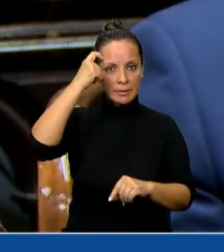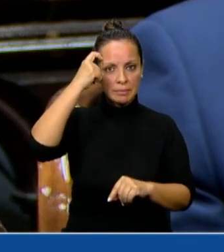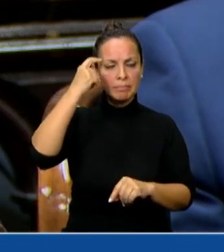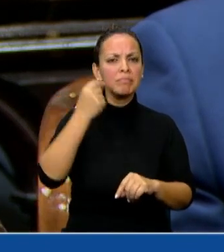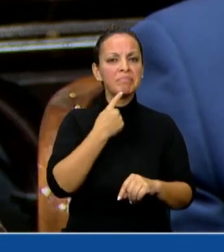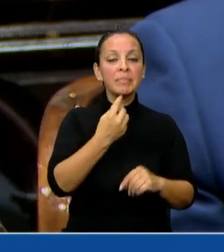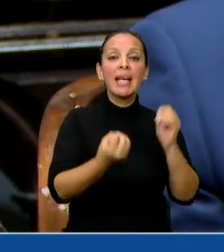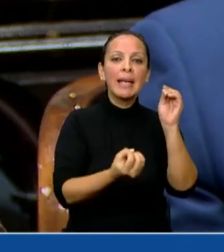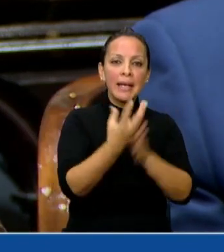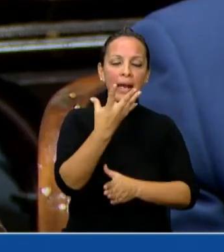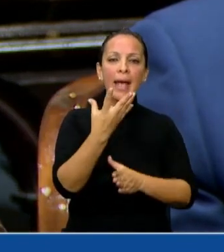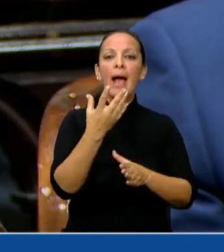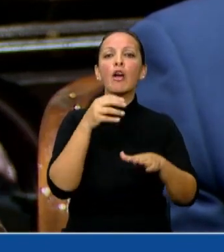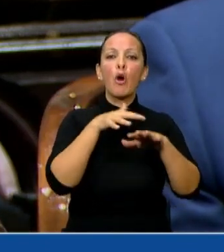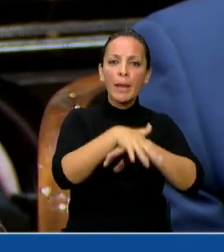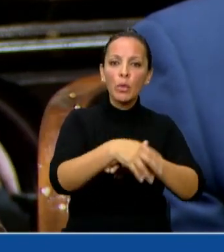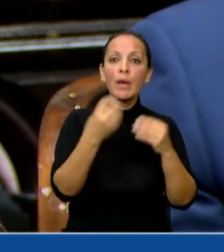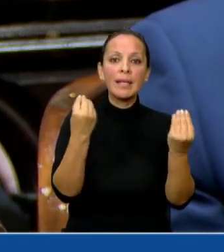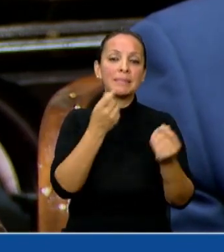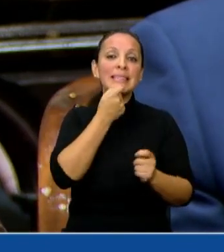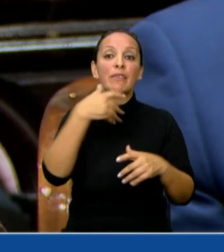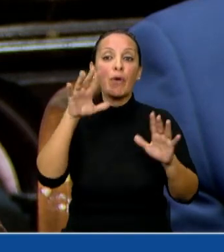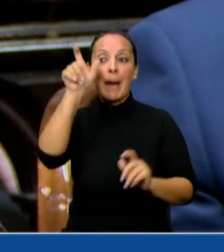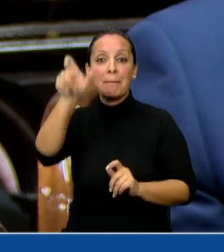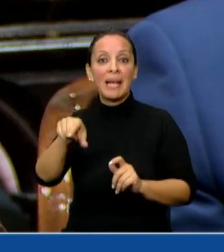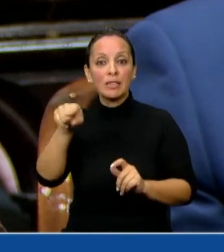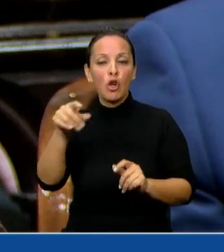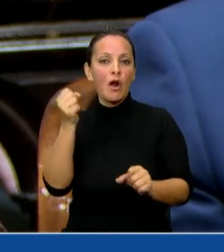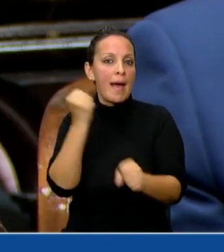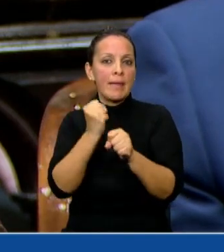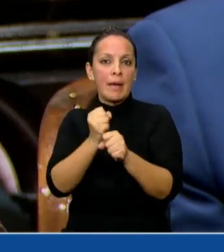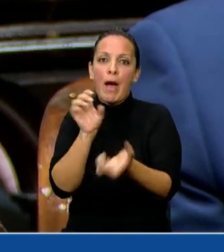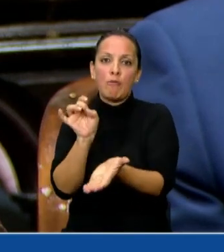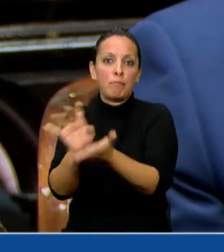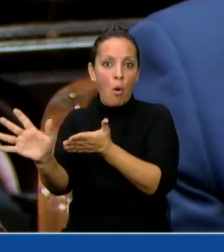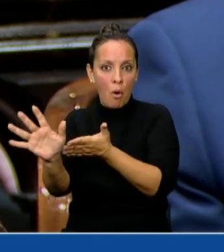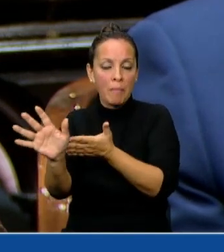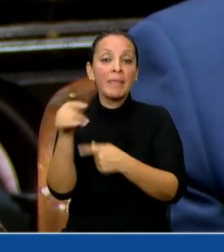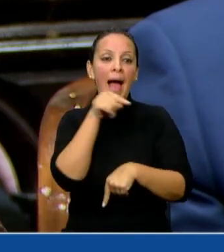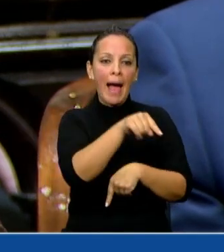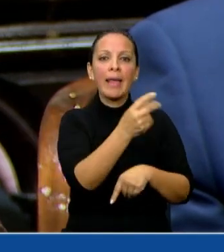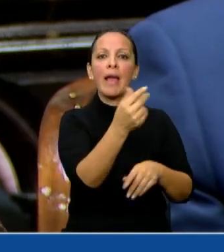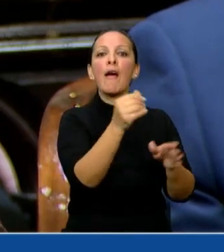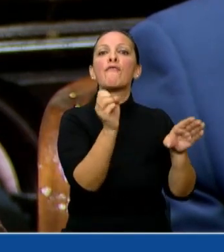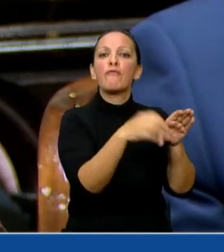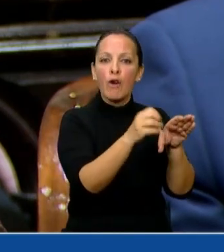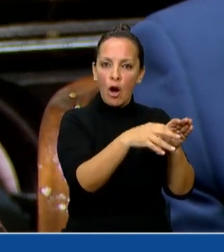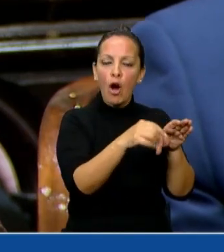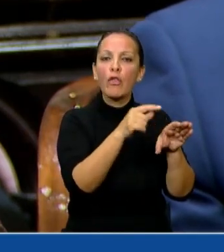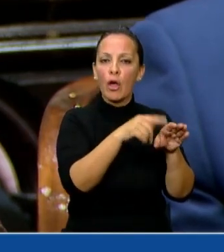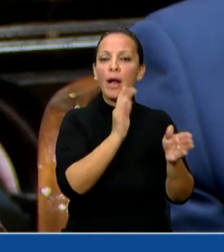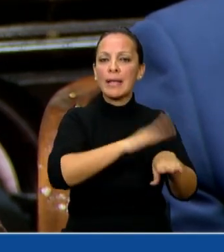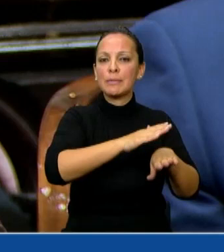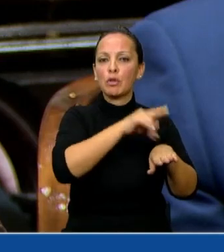crea la cobertura para el caso de despido del deudor principal, en donde el fondo cubrirá hasta las 3